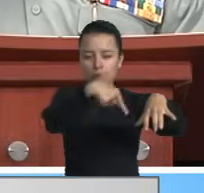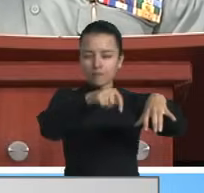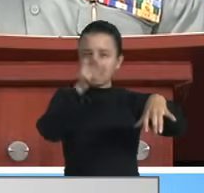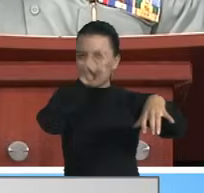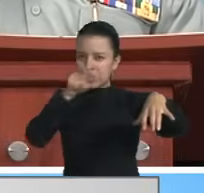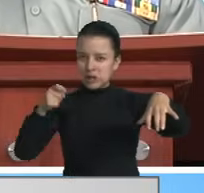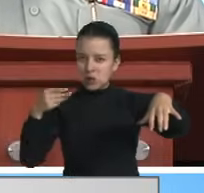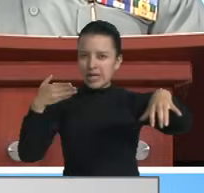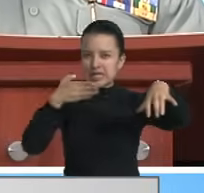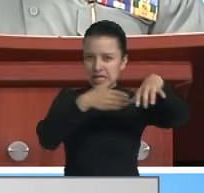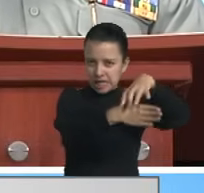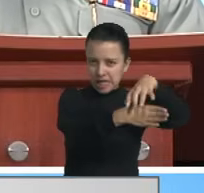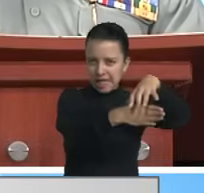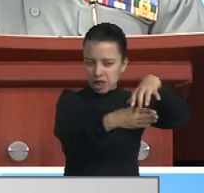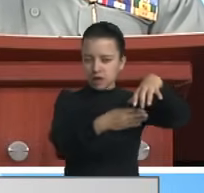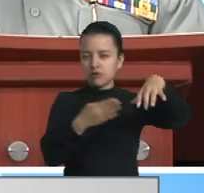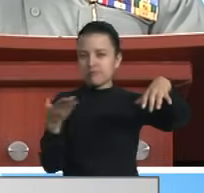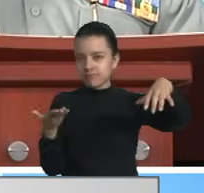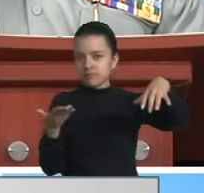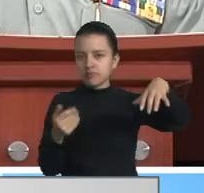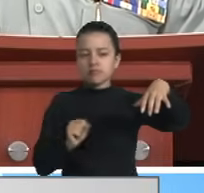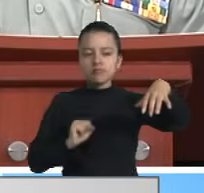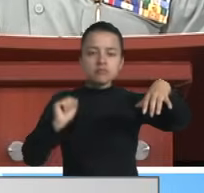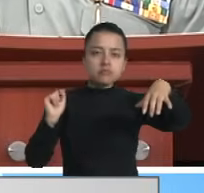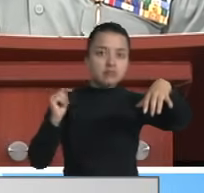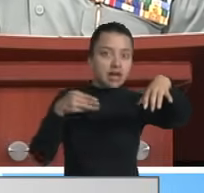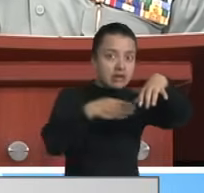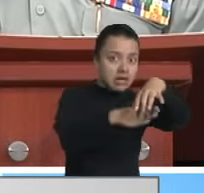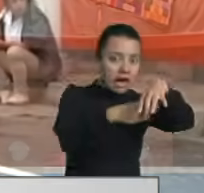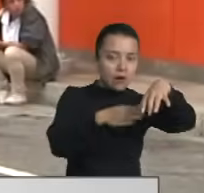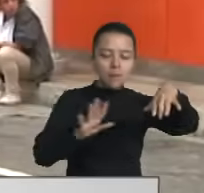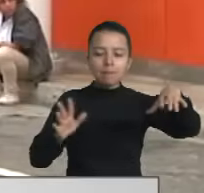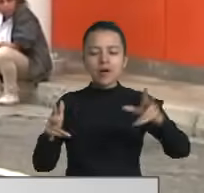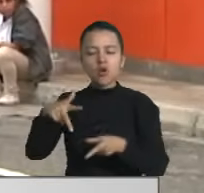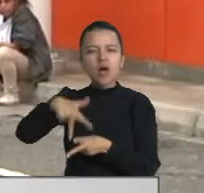Puntualmente sabemos que al parecer la persona que está herida es un menor de edad.